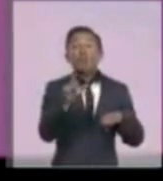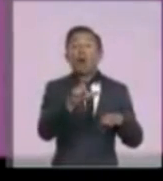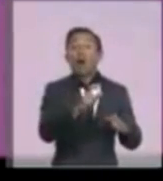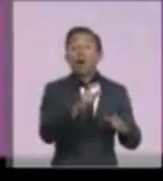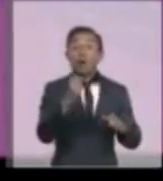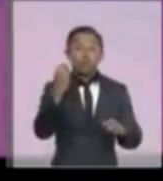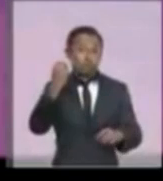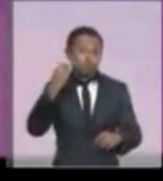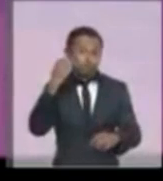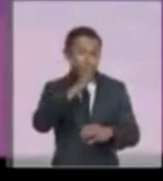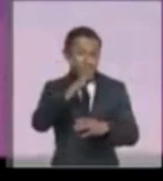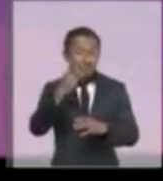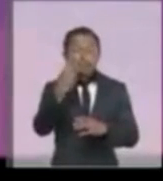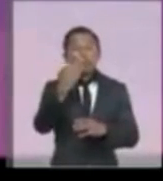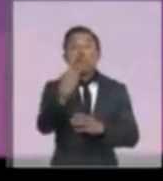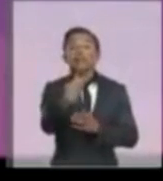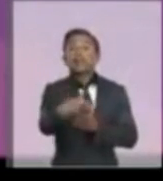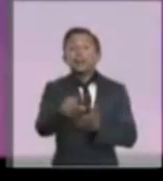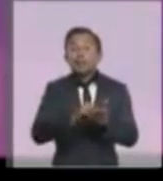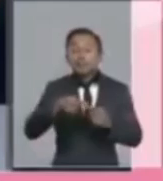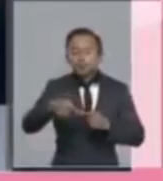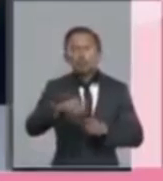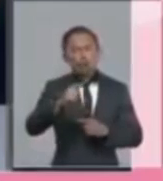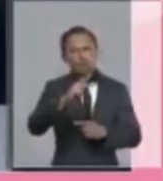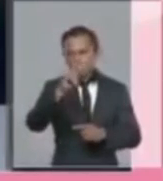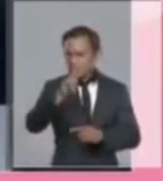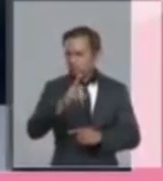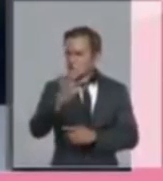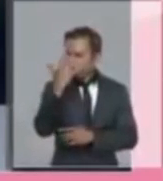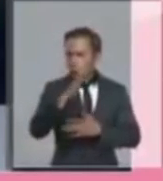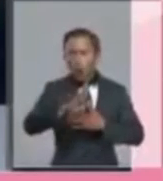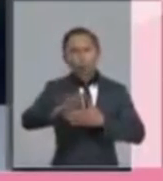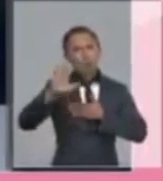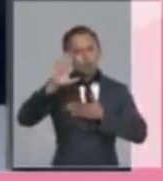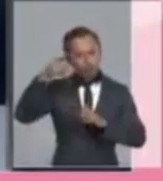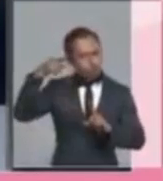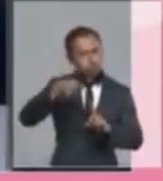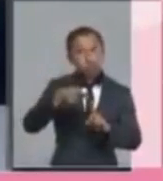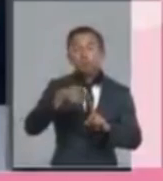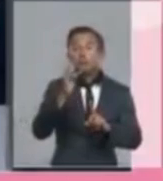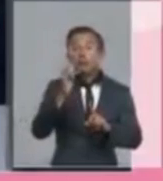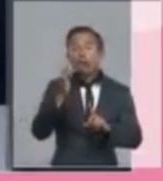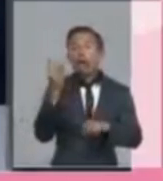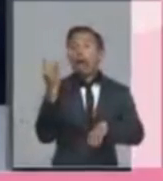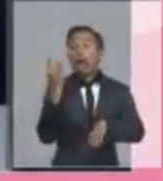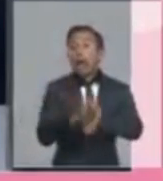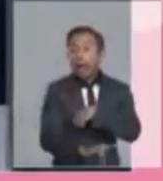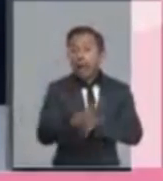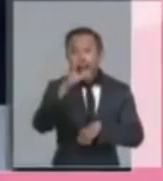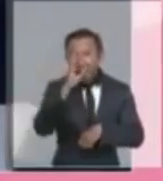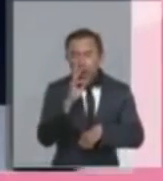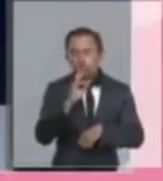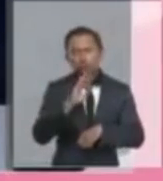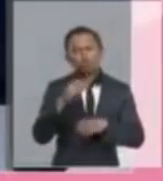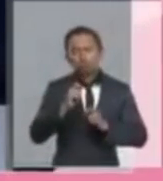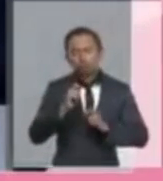un compromiso específico, puntual. Y si no cumplimos, obviamente renunciaré a la presidencia. Pero algo de lo que